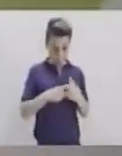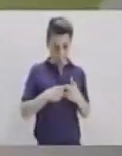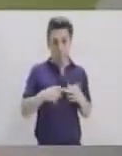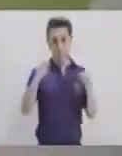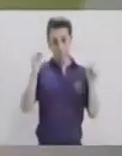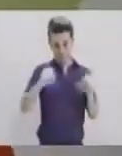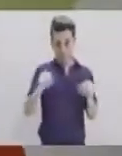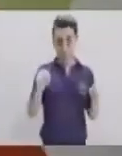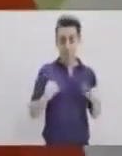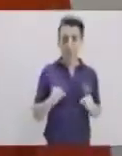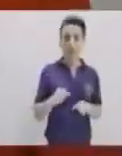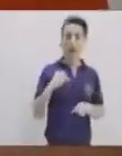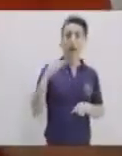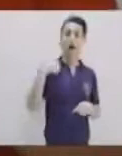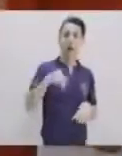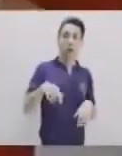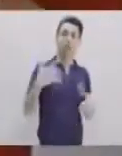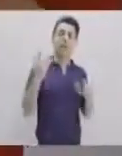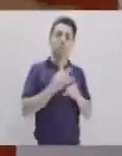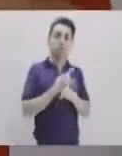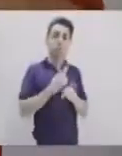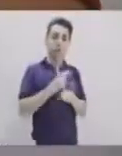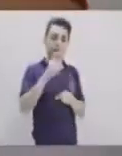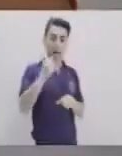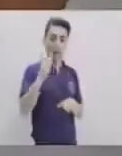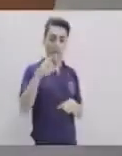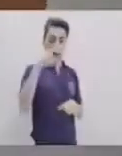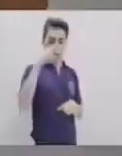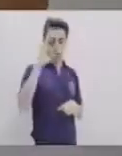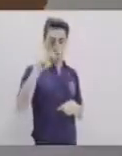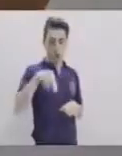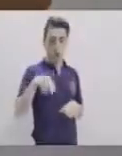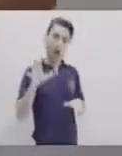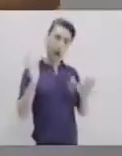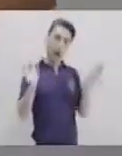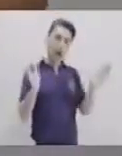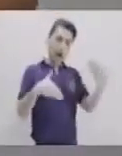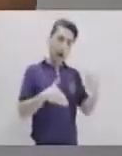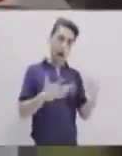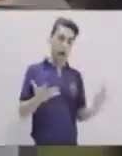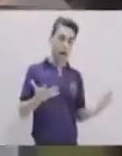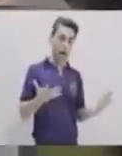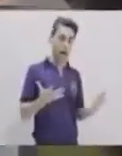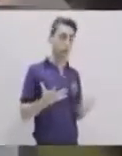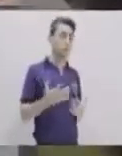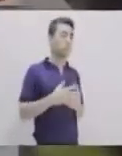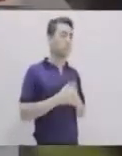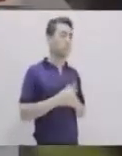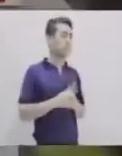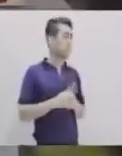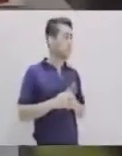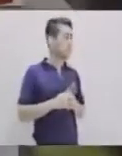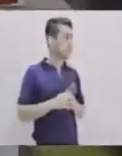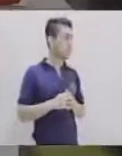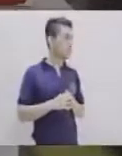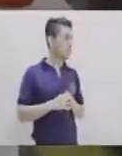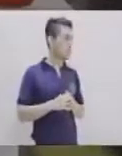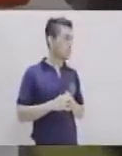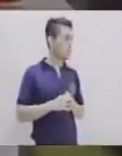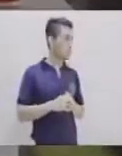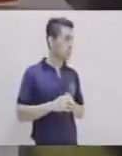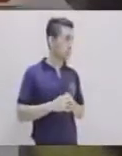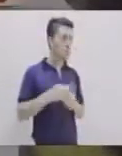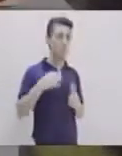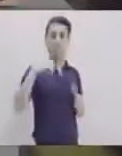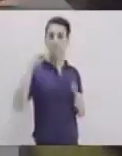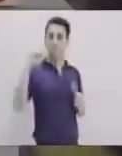este trabajo, Claudia, vamos a utilizar cartón de caja, ¿verdad? La dimensional yo la defino, ¿verdad? Vamos a